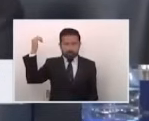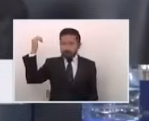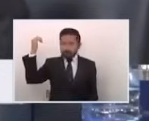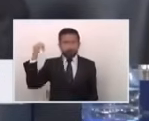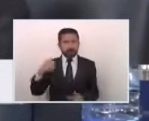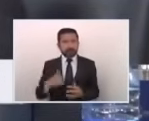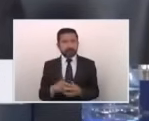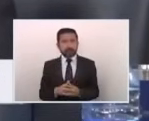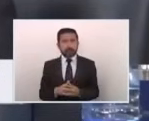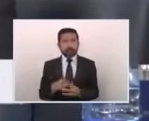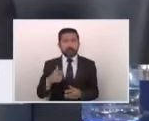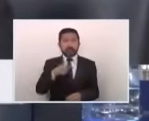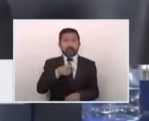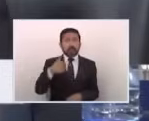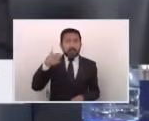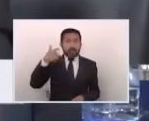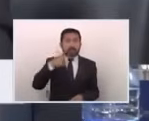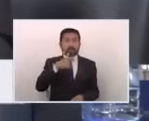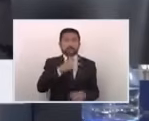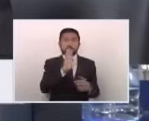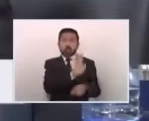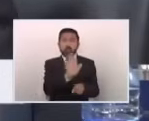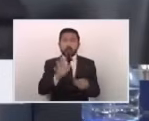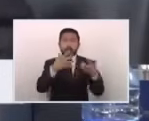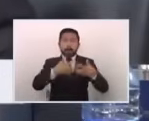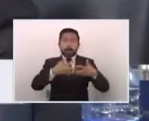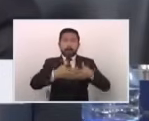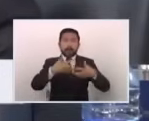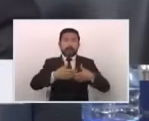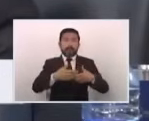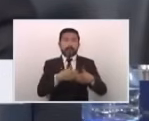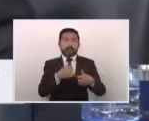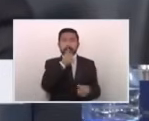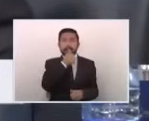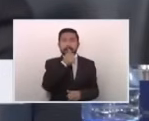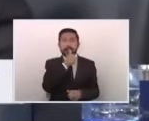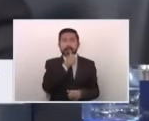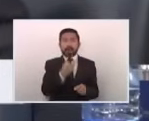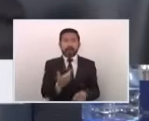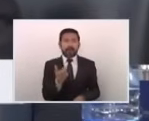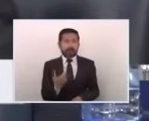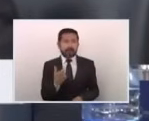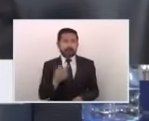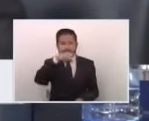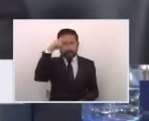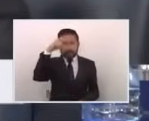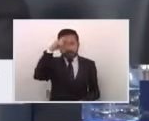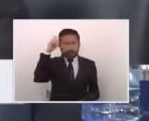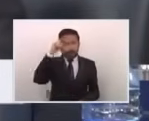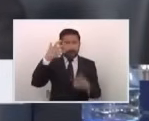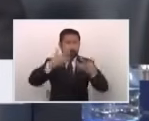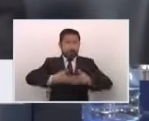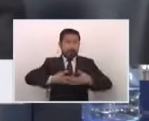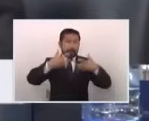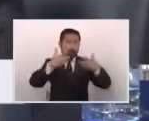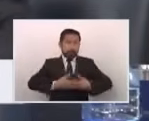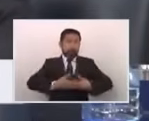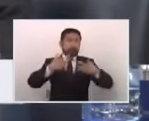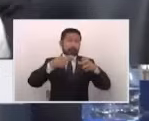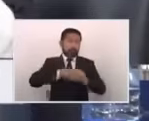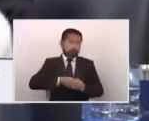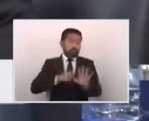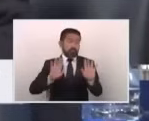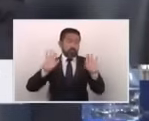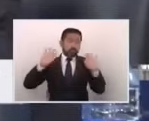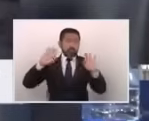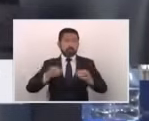dejar los sueldos que tenían en sus empresas o en las empresas privadas? Porque ellos trabajaban en grandes corporaciones,